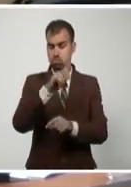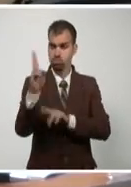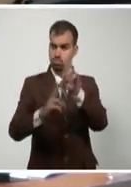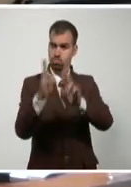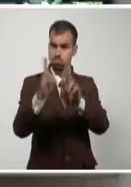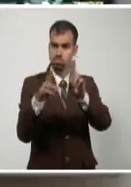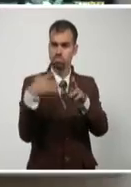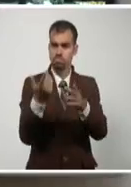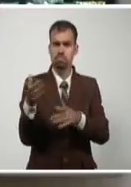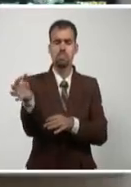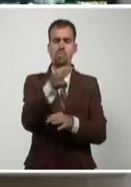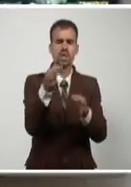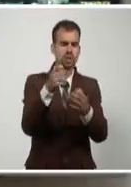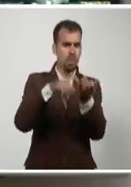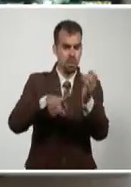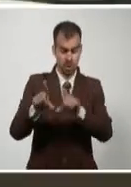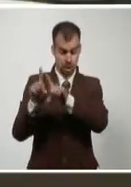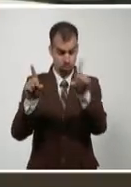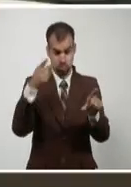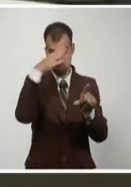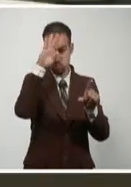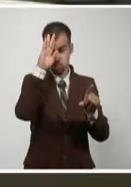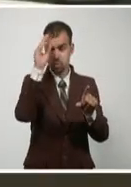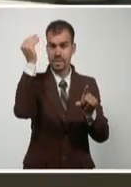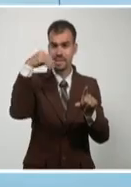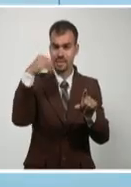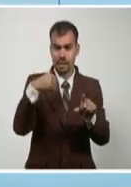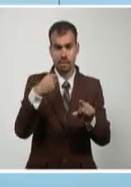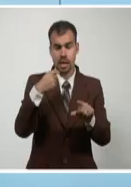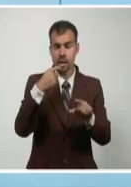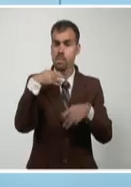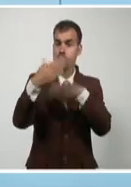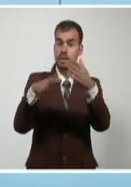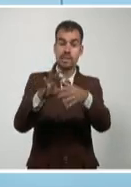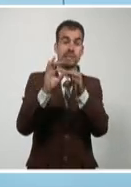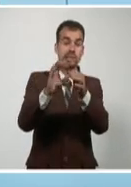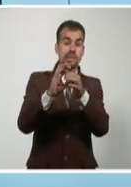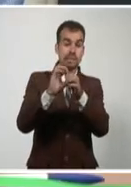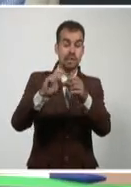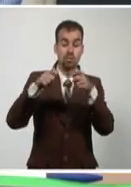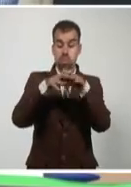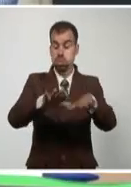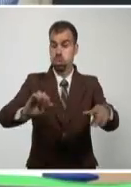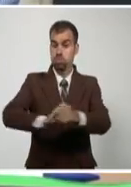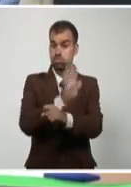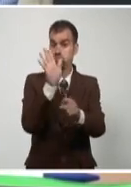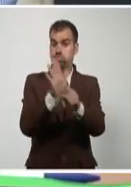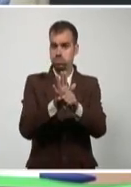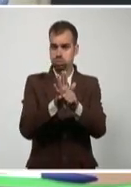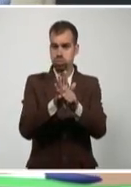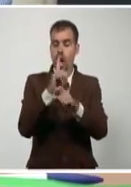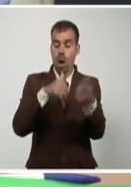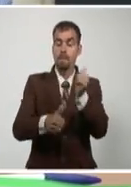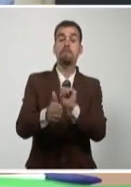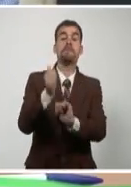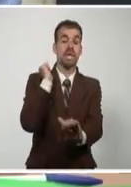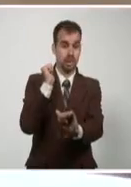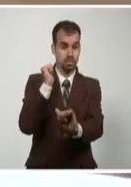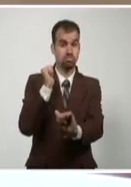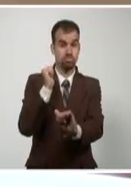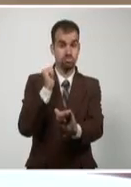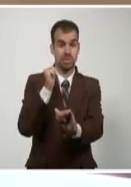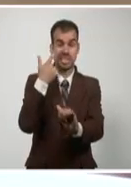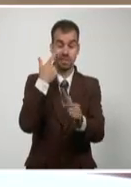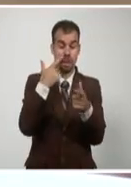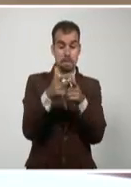provincias y municipios del país ante la compleja situación epidemiológica condicionada por el incremento acelerado de casos positivos cada